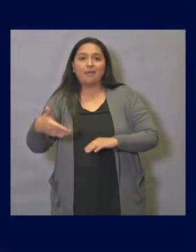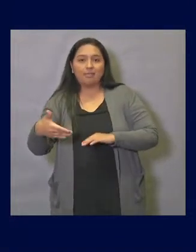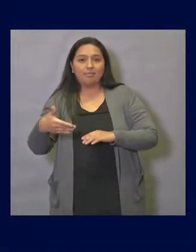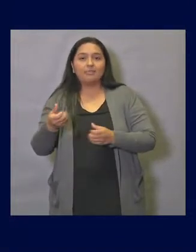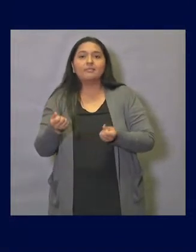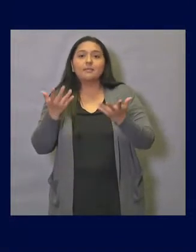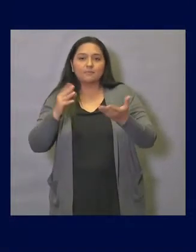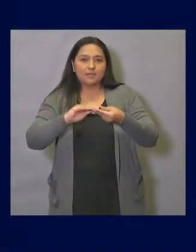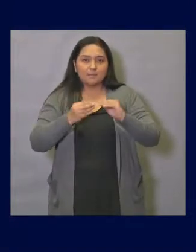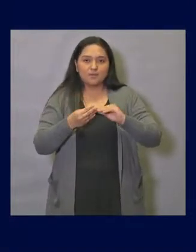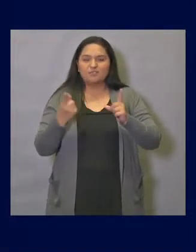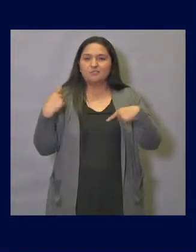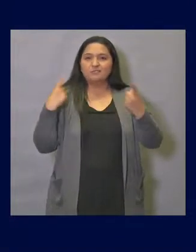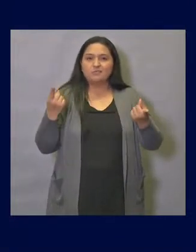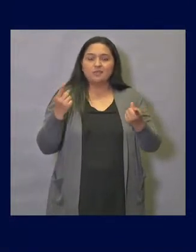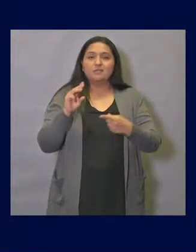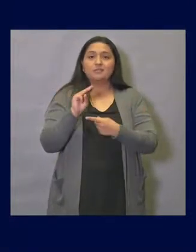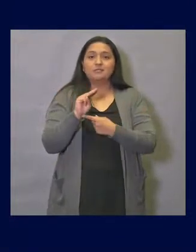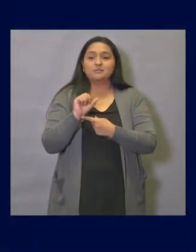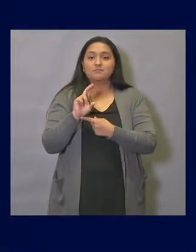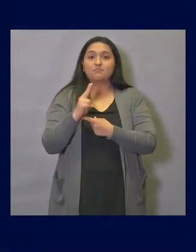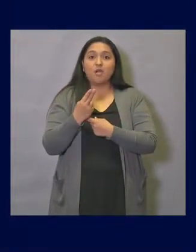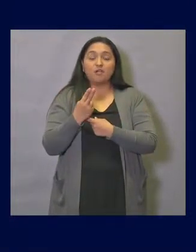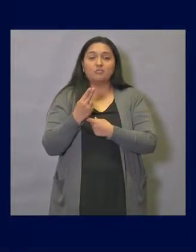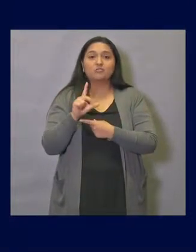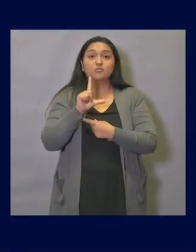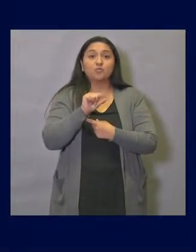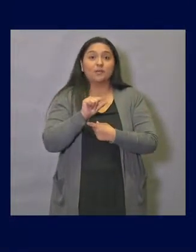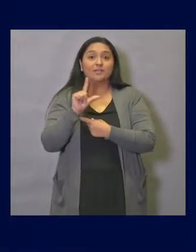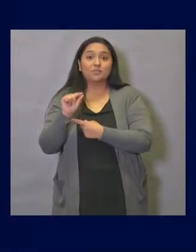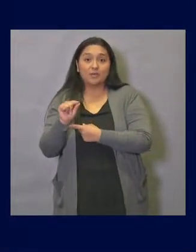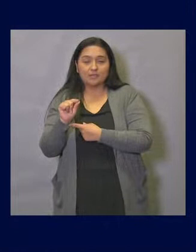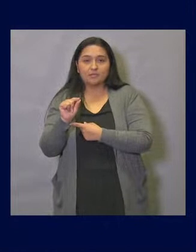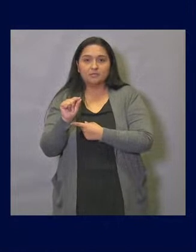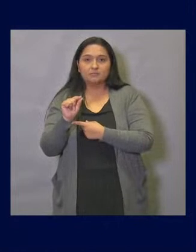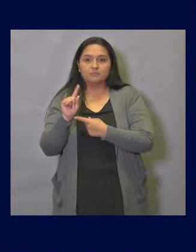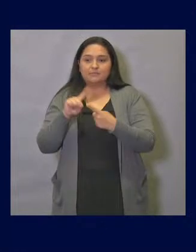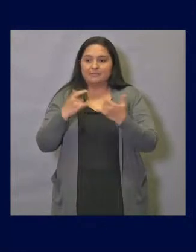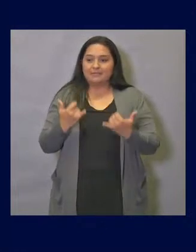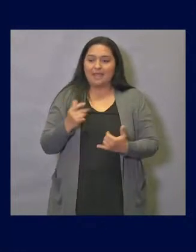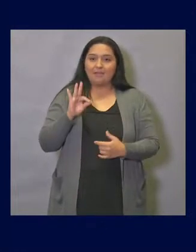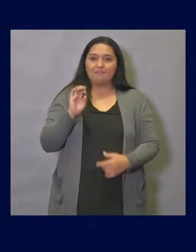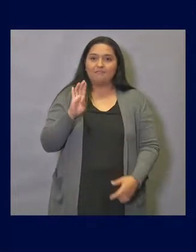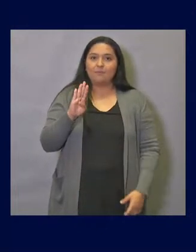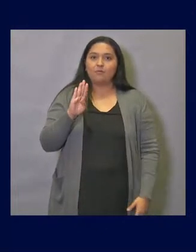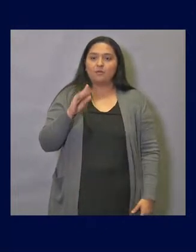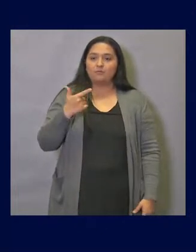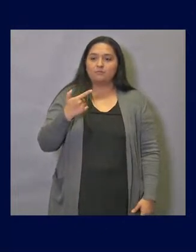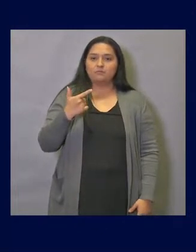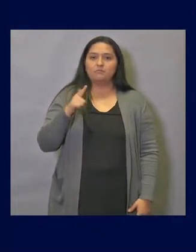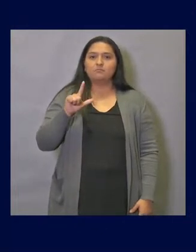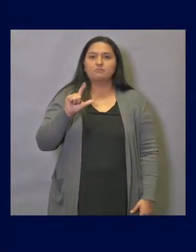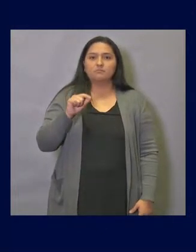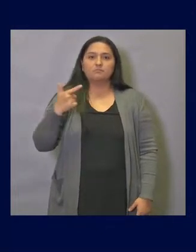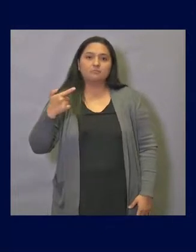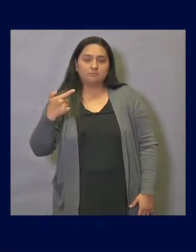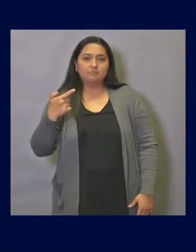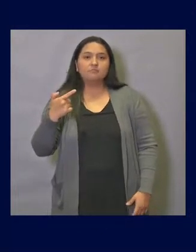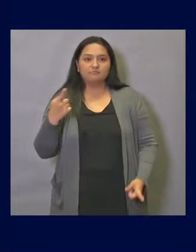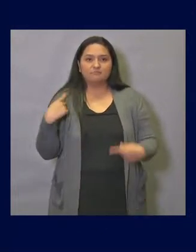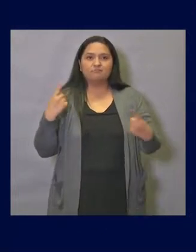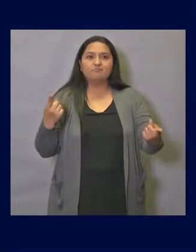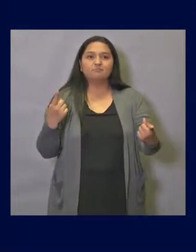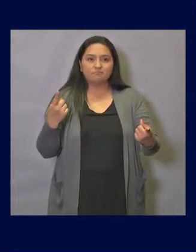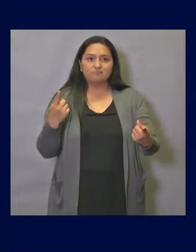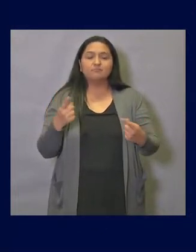del 2020 hasta el 21 de febrero del 2021. Las tres métricas continúan disminuyendo